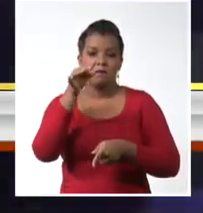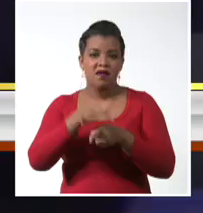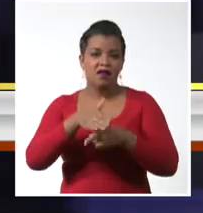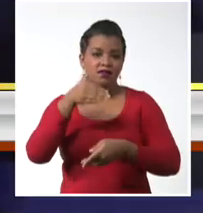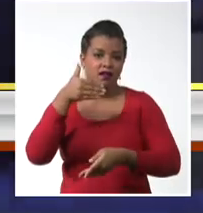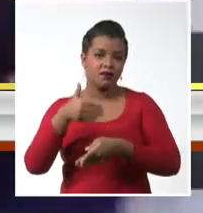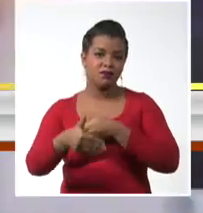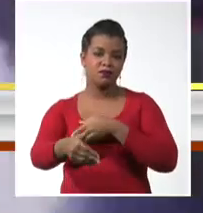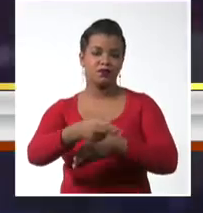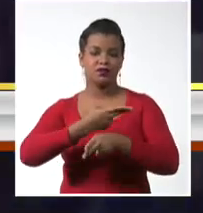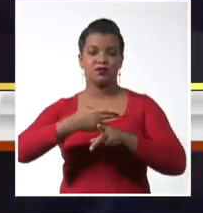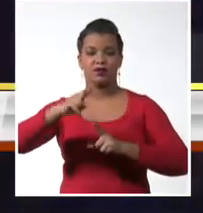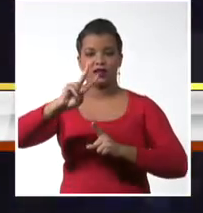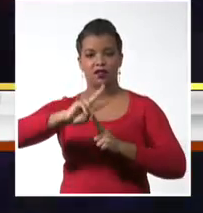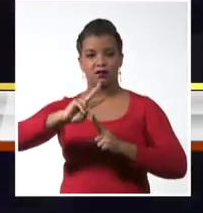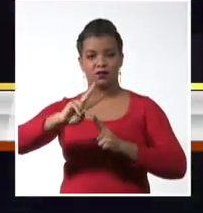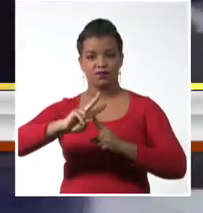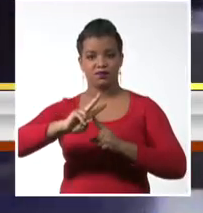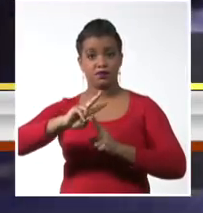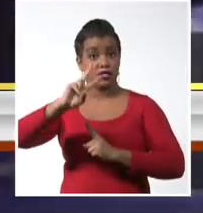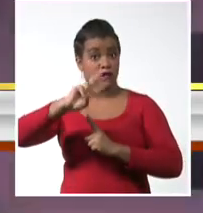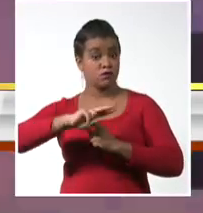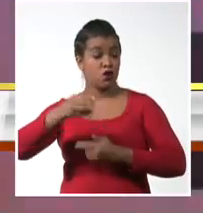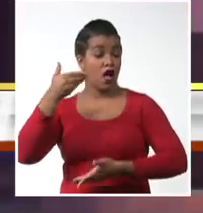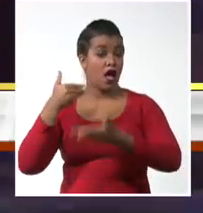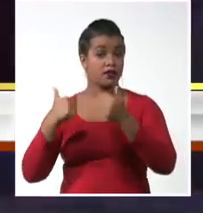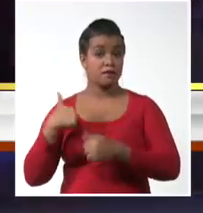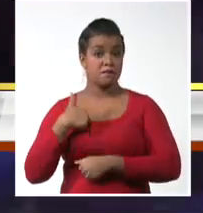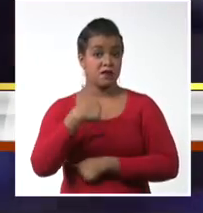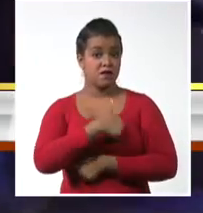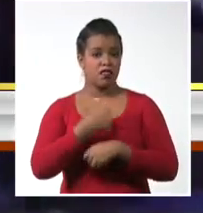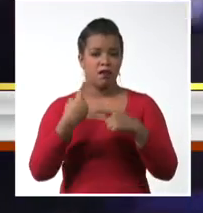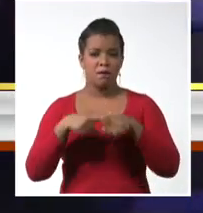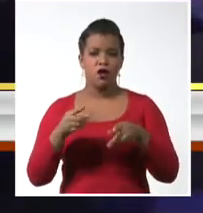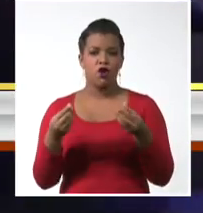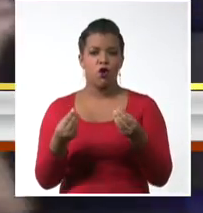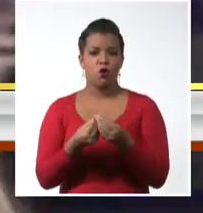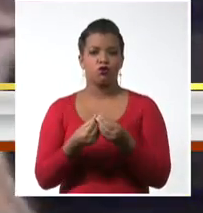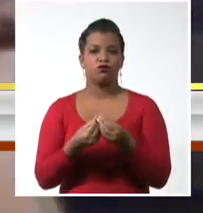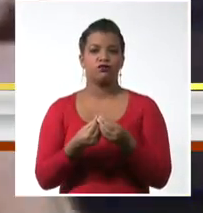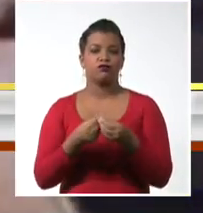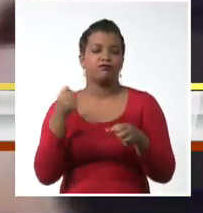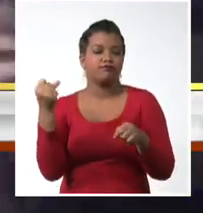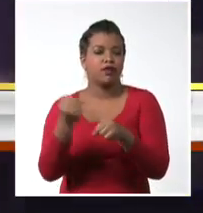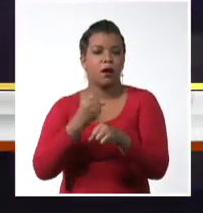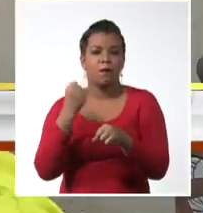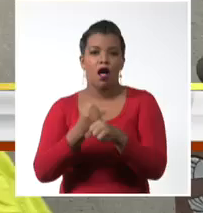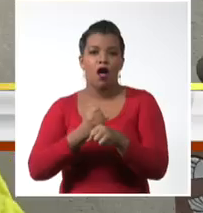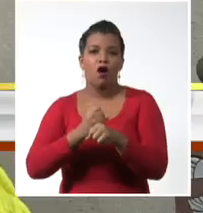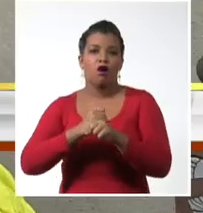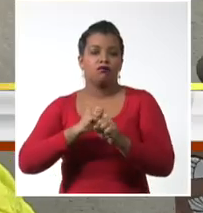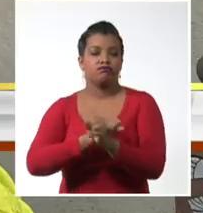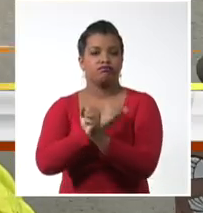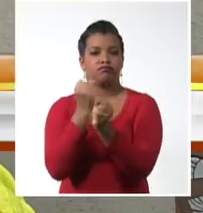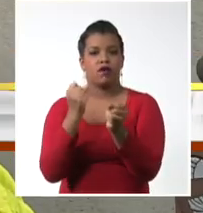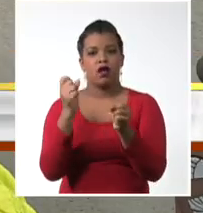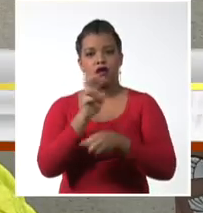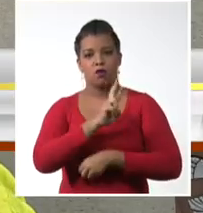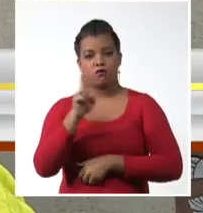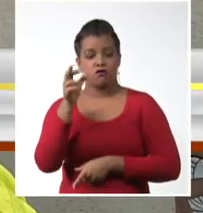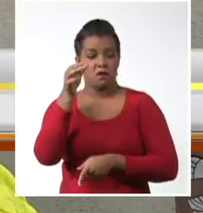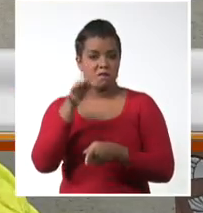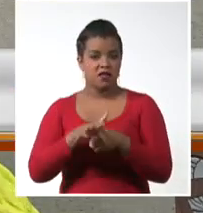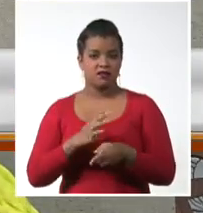A pesar de estar en manos privadas, la televisión acompañó el proceso revolucionario cubano desde el principio. La revolución